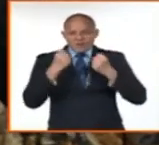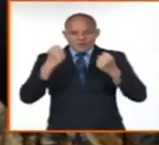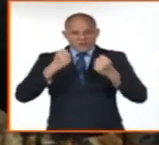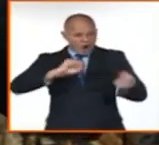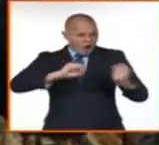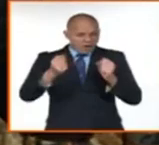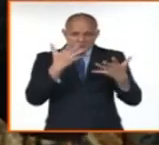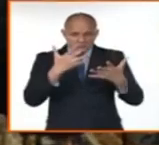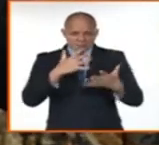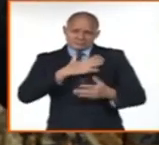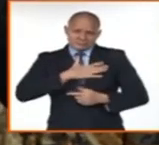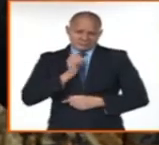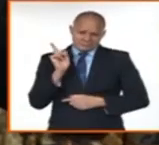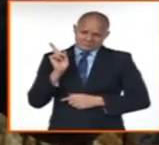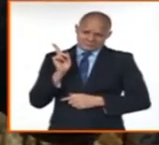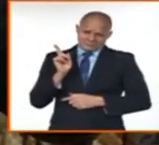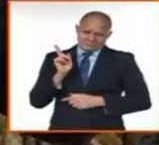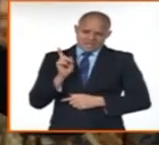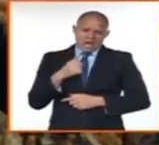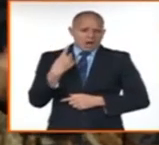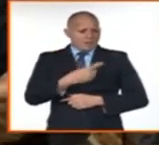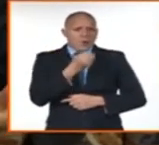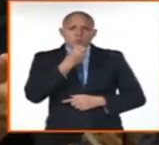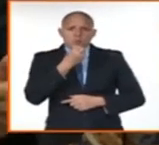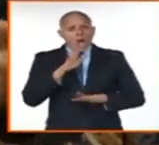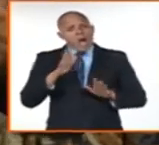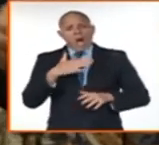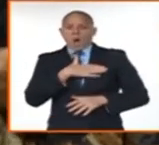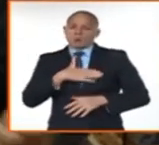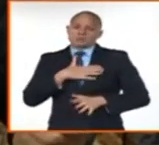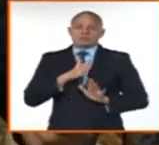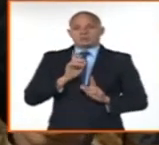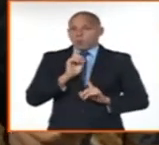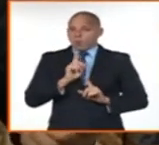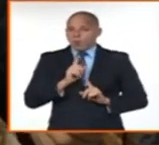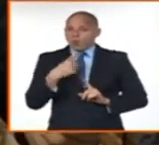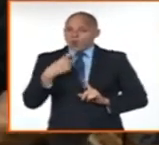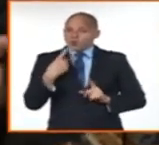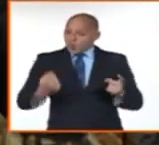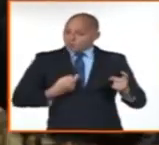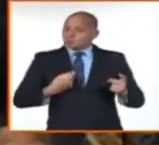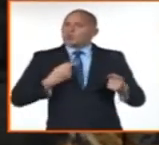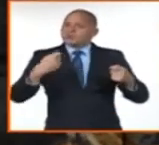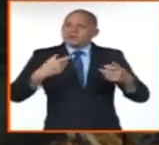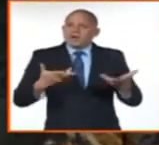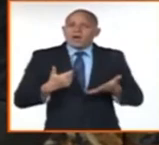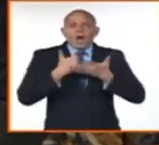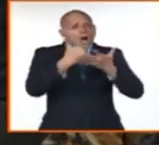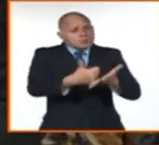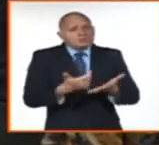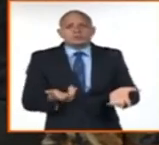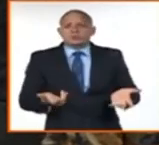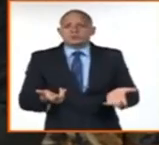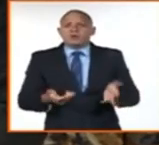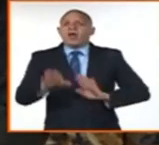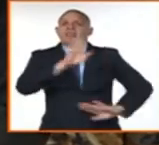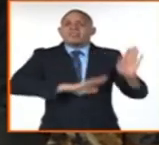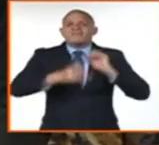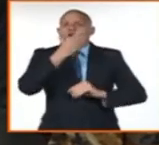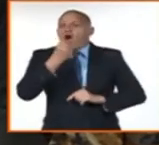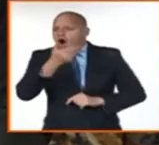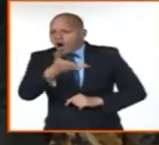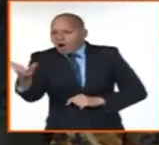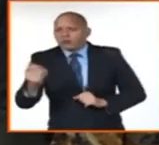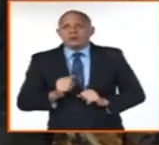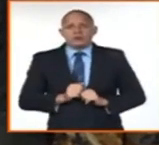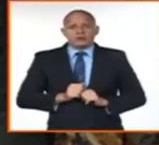contenidos más enaltecedores, más emancipadores, que lleven nuestra realidad y que lleven también lo que queremos construir como bien para la humanidad.